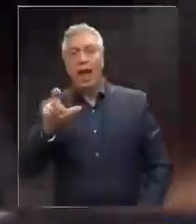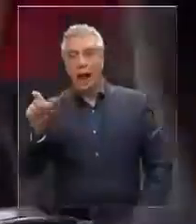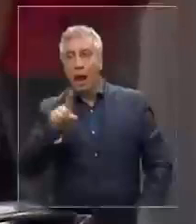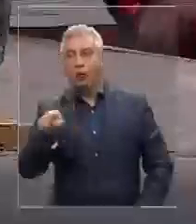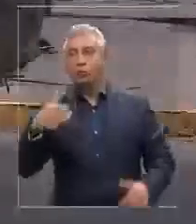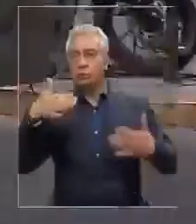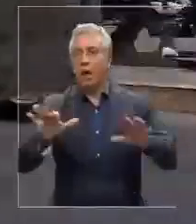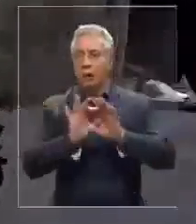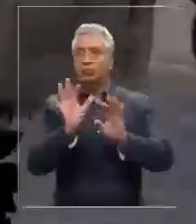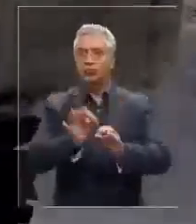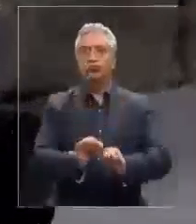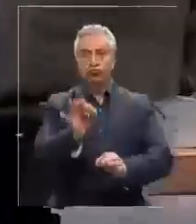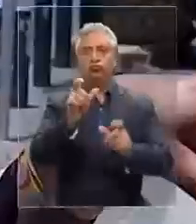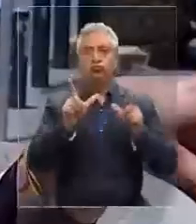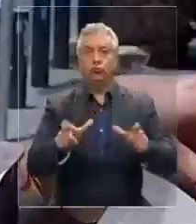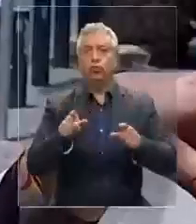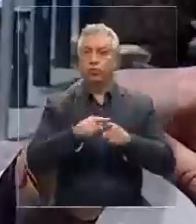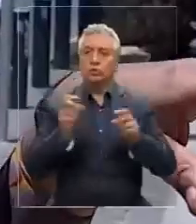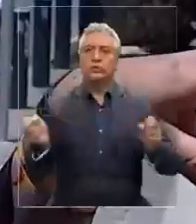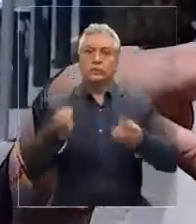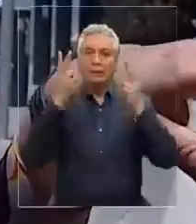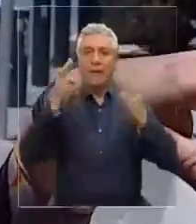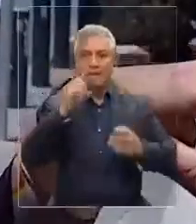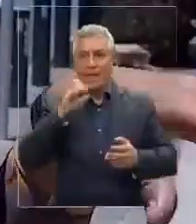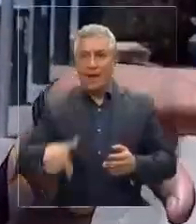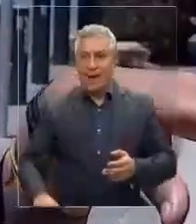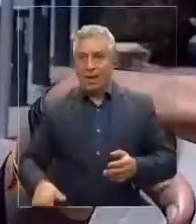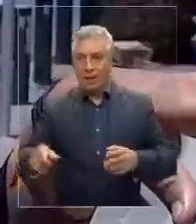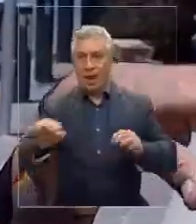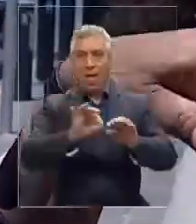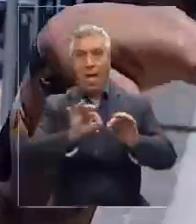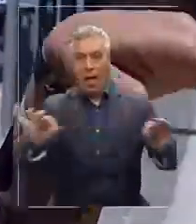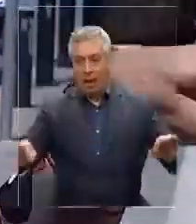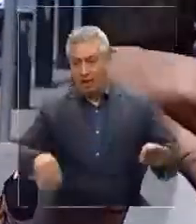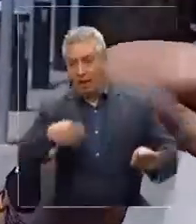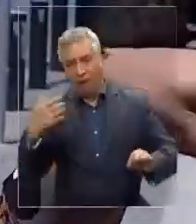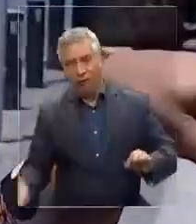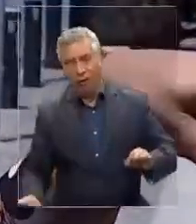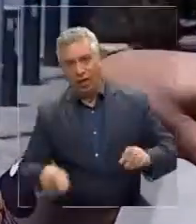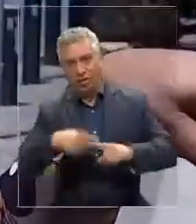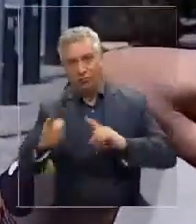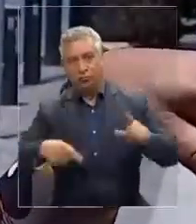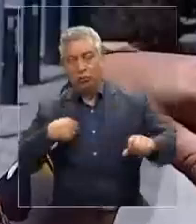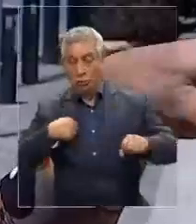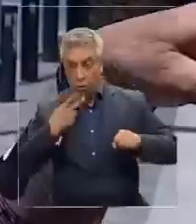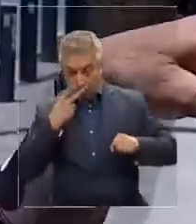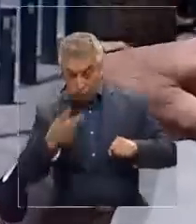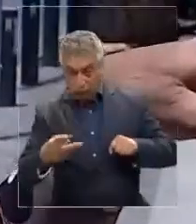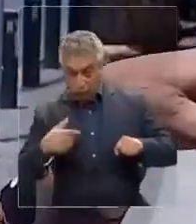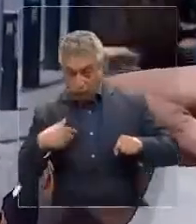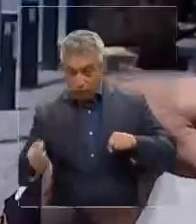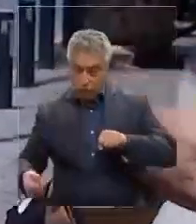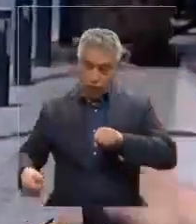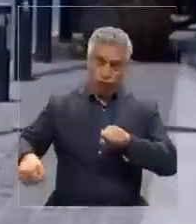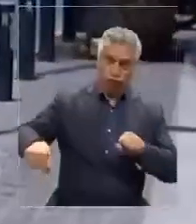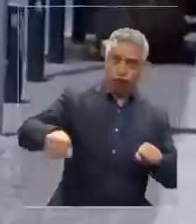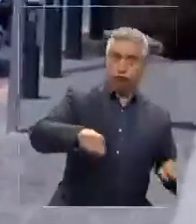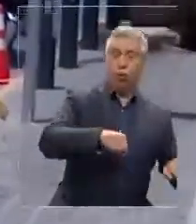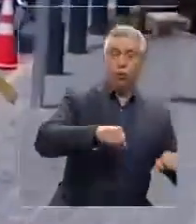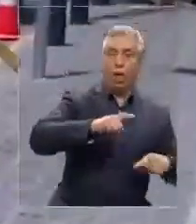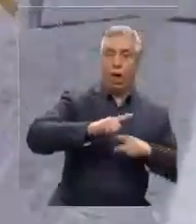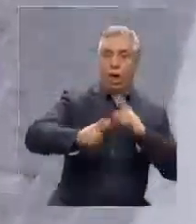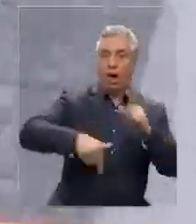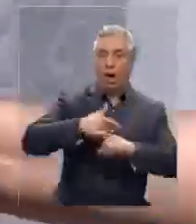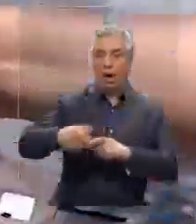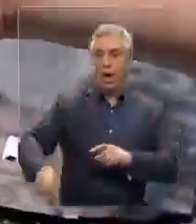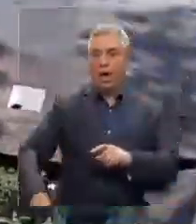adecuada protección lograron salvar su pierna. Hay un alambre botado, entonces le hago el quite y la moto se cae y me enredo